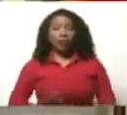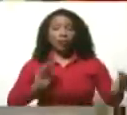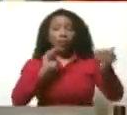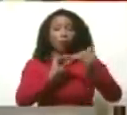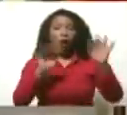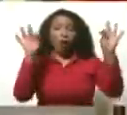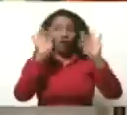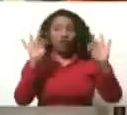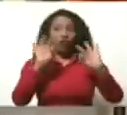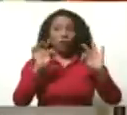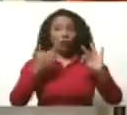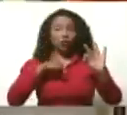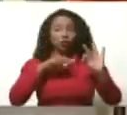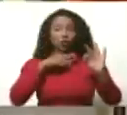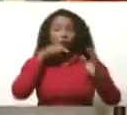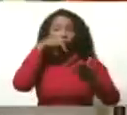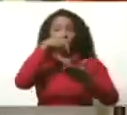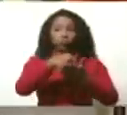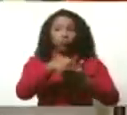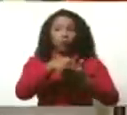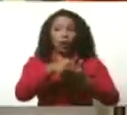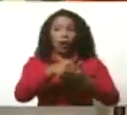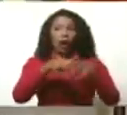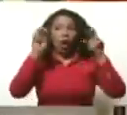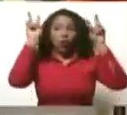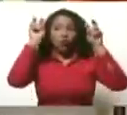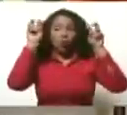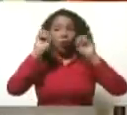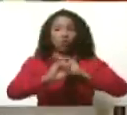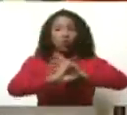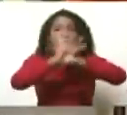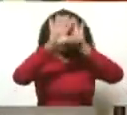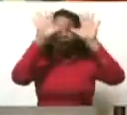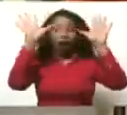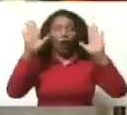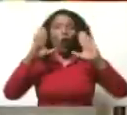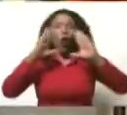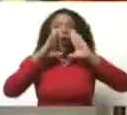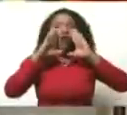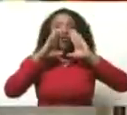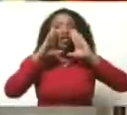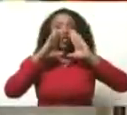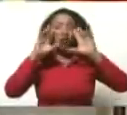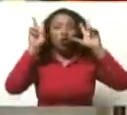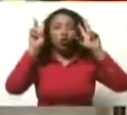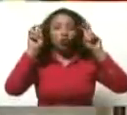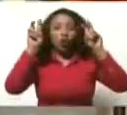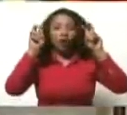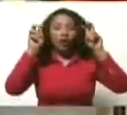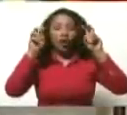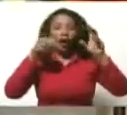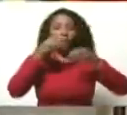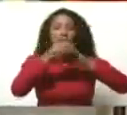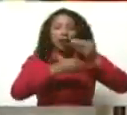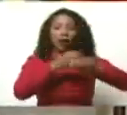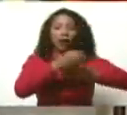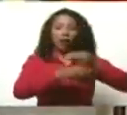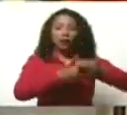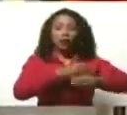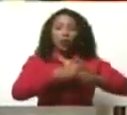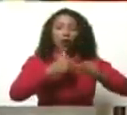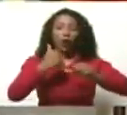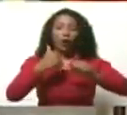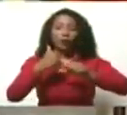referir a nuevas revelaciones, nuevas confesiones que ha hecho